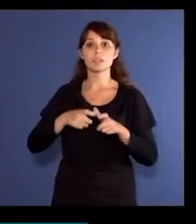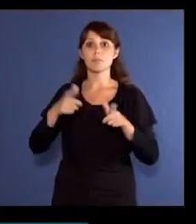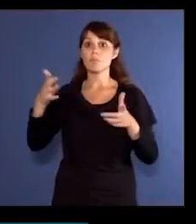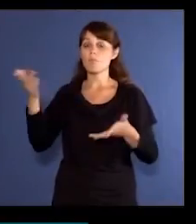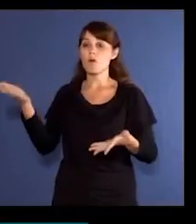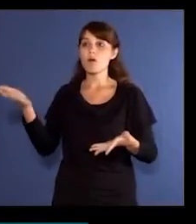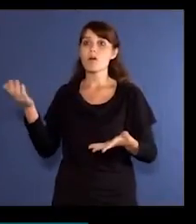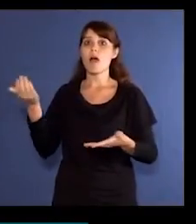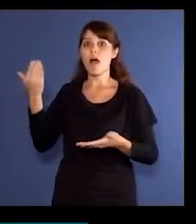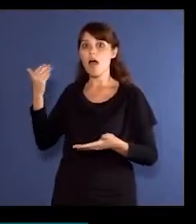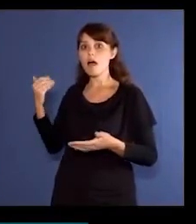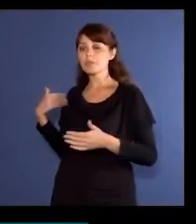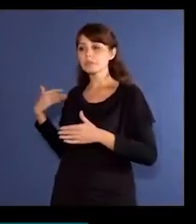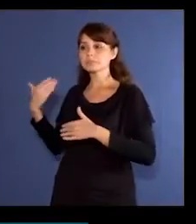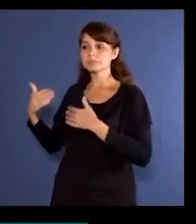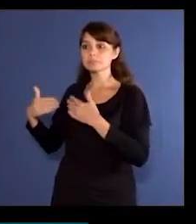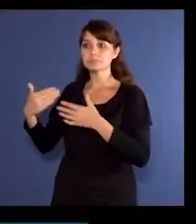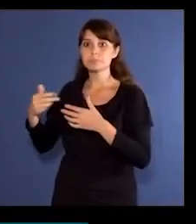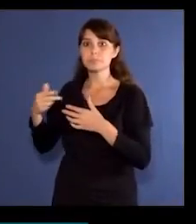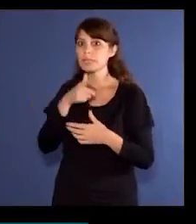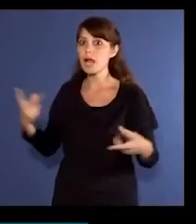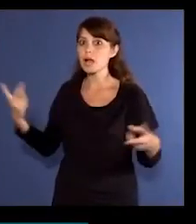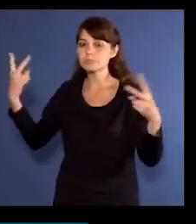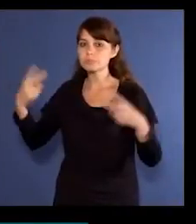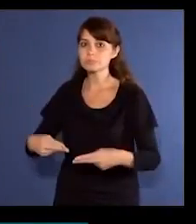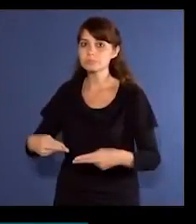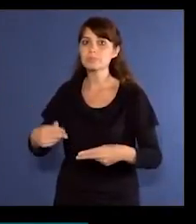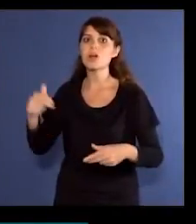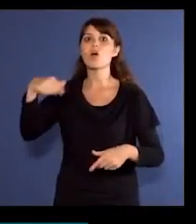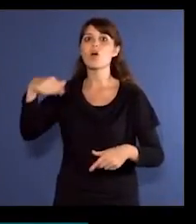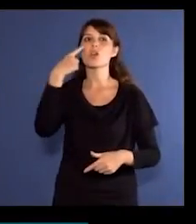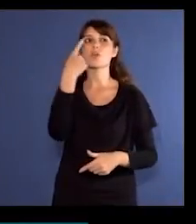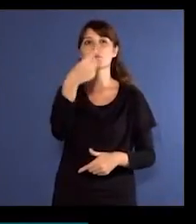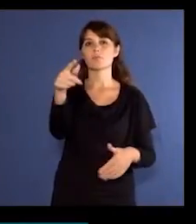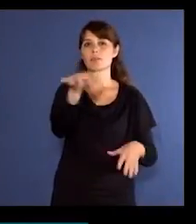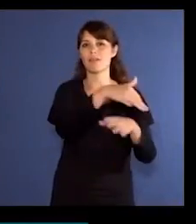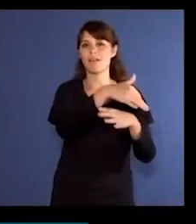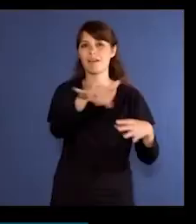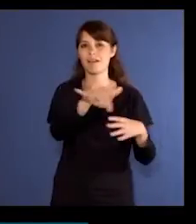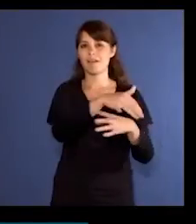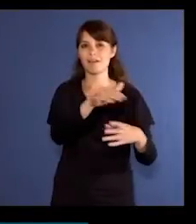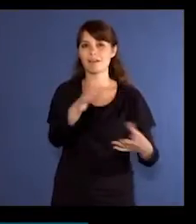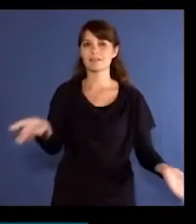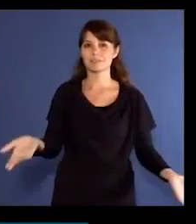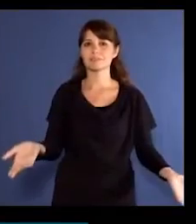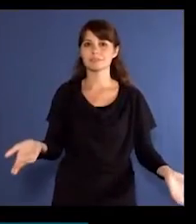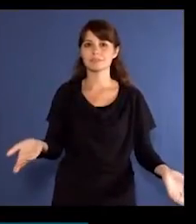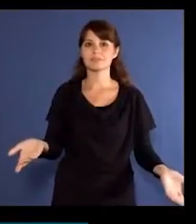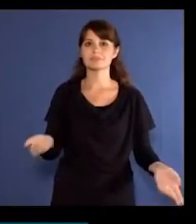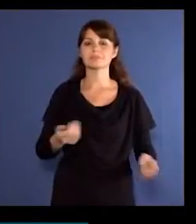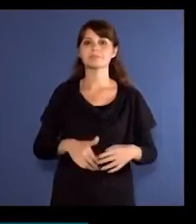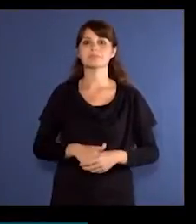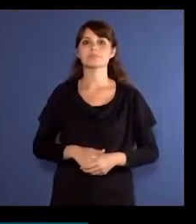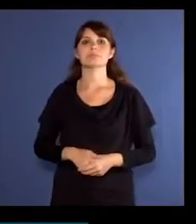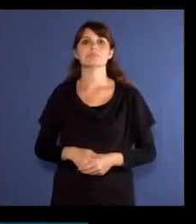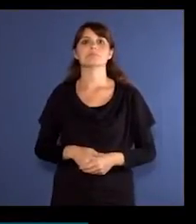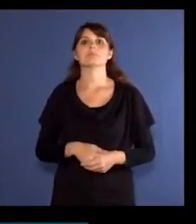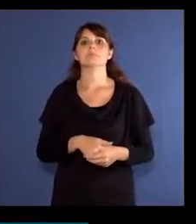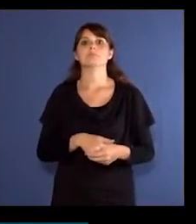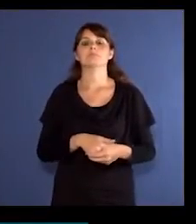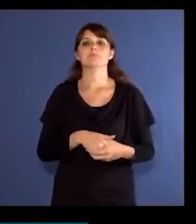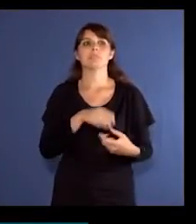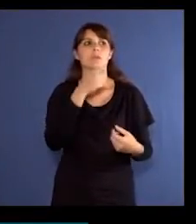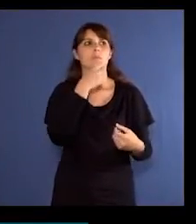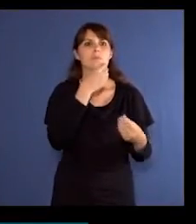gobierno venía llevando adelante. Y esto lo estamos viendo en las calles. El despliegue de la Guardia de